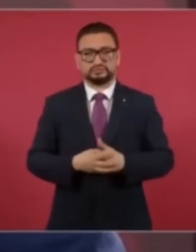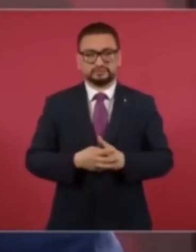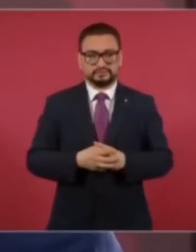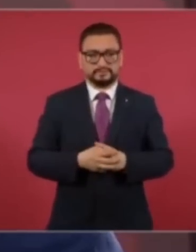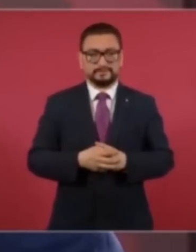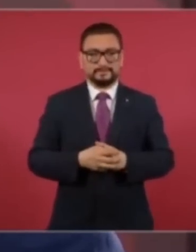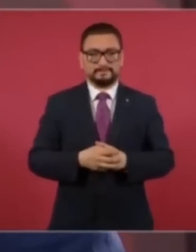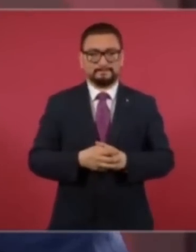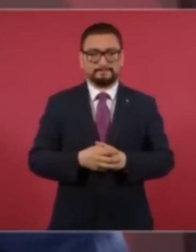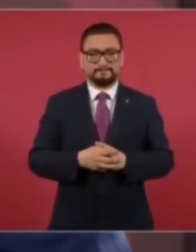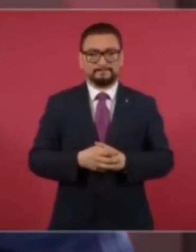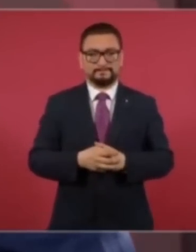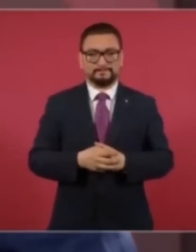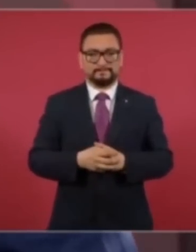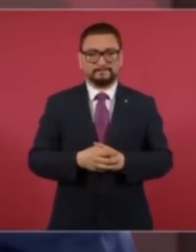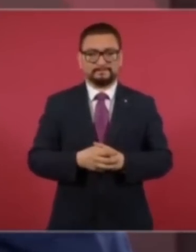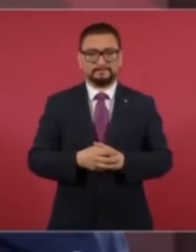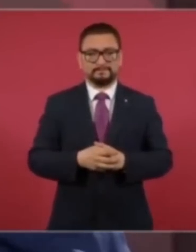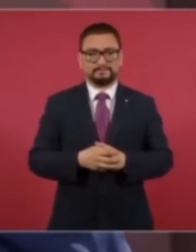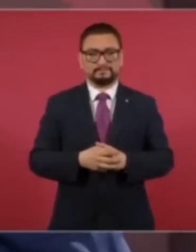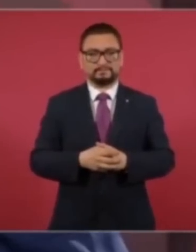es